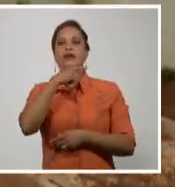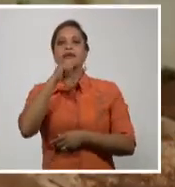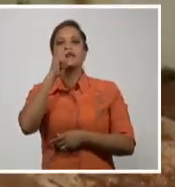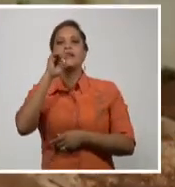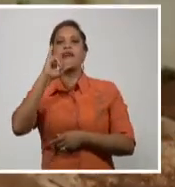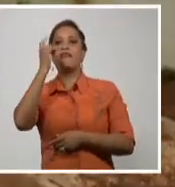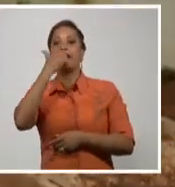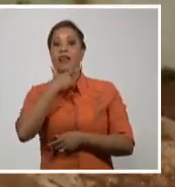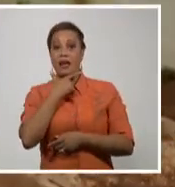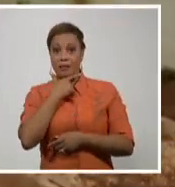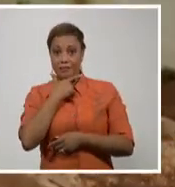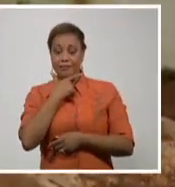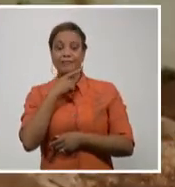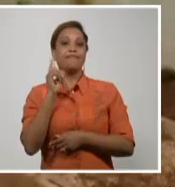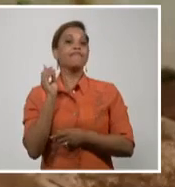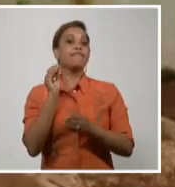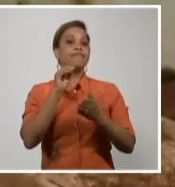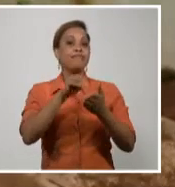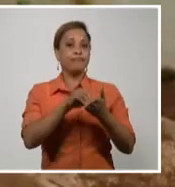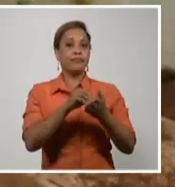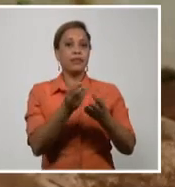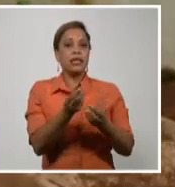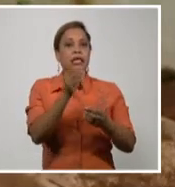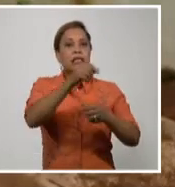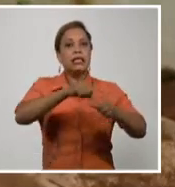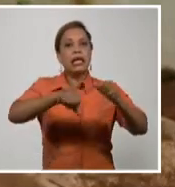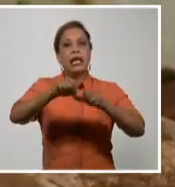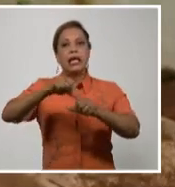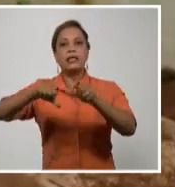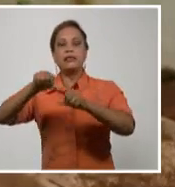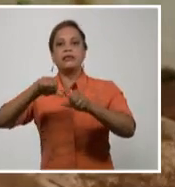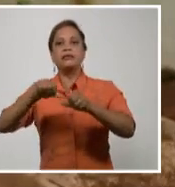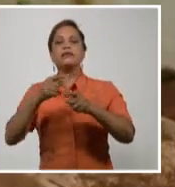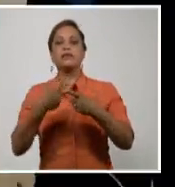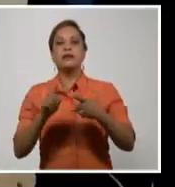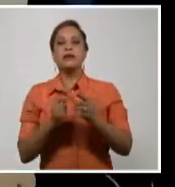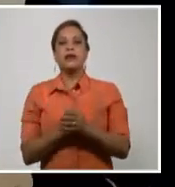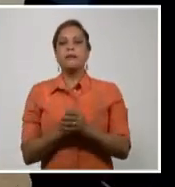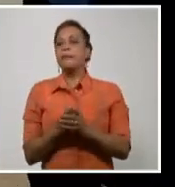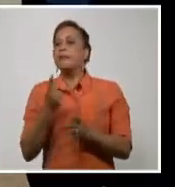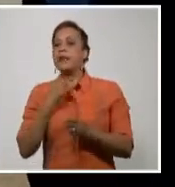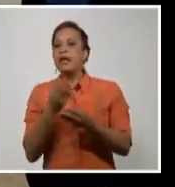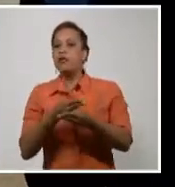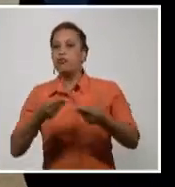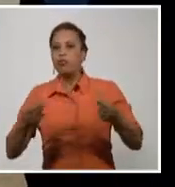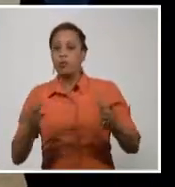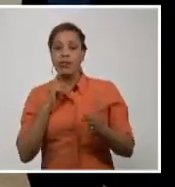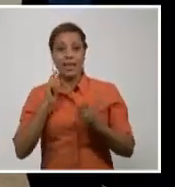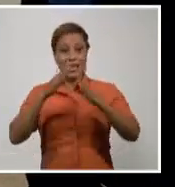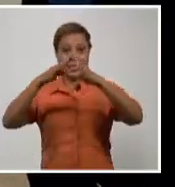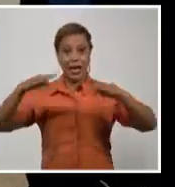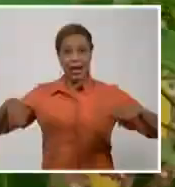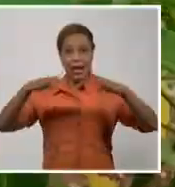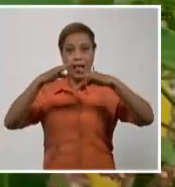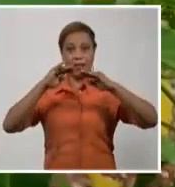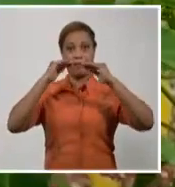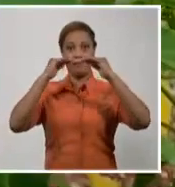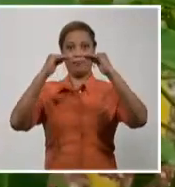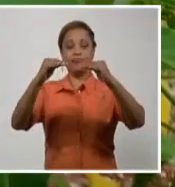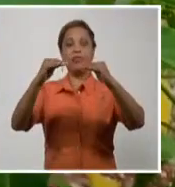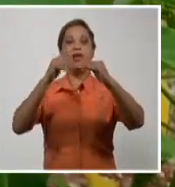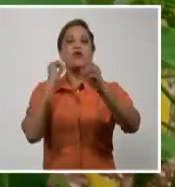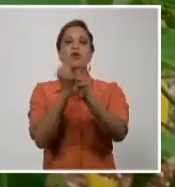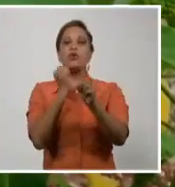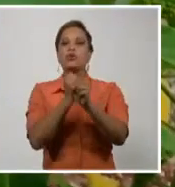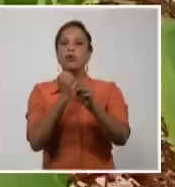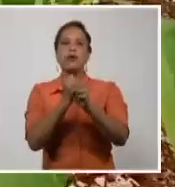las aplicaciones que hacemos de humo de lombriz fundamentalmente en el suelo. En estas casas de tapado, los trabajadores están vinculados